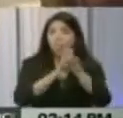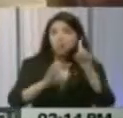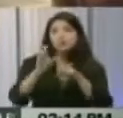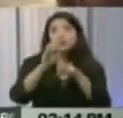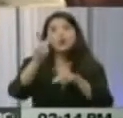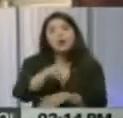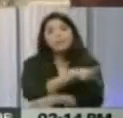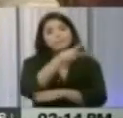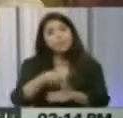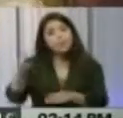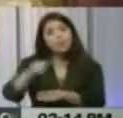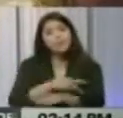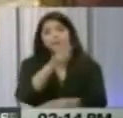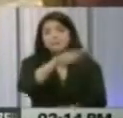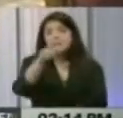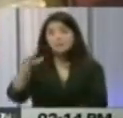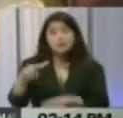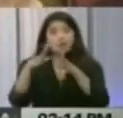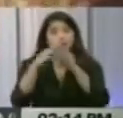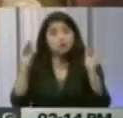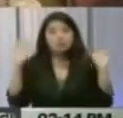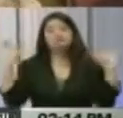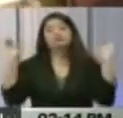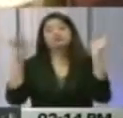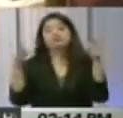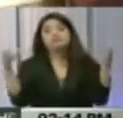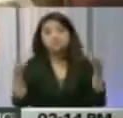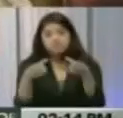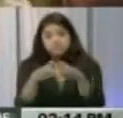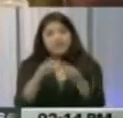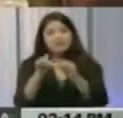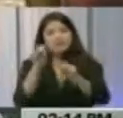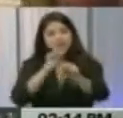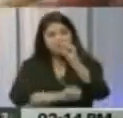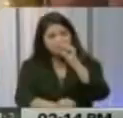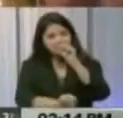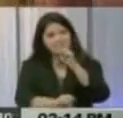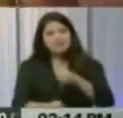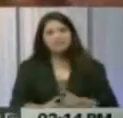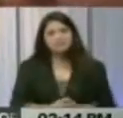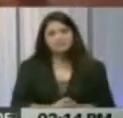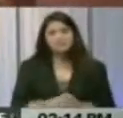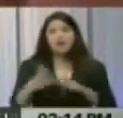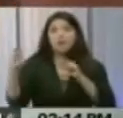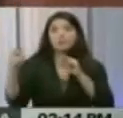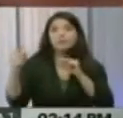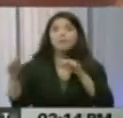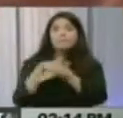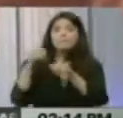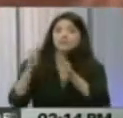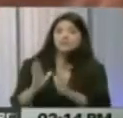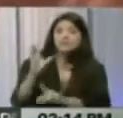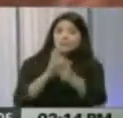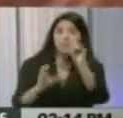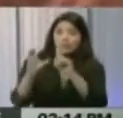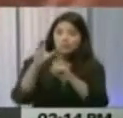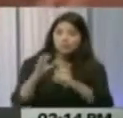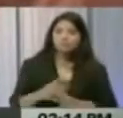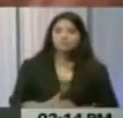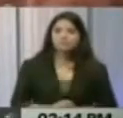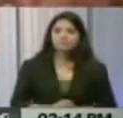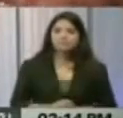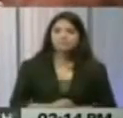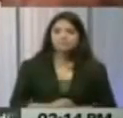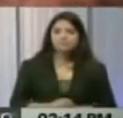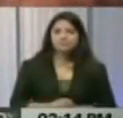poetas e intelectuales se han reunido para repudiar y rechazar esta acción. Vamos a conversar con el ministro del Poder Popular para la Cultura,